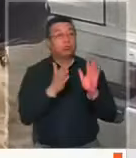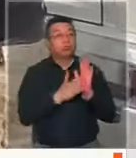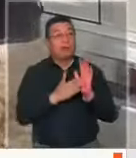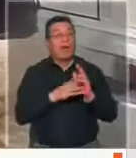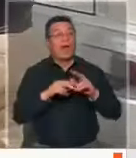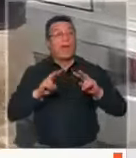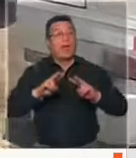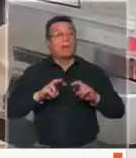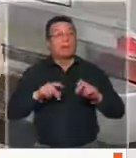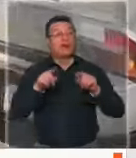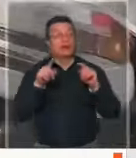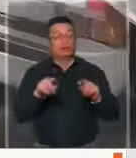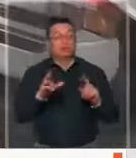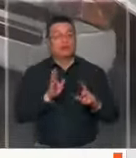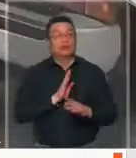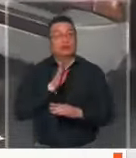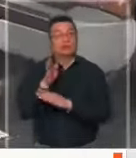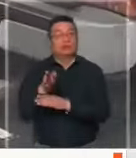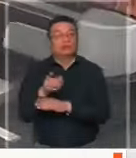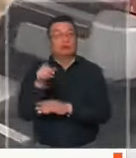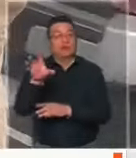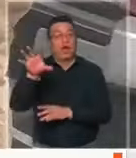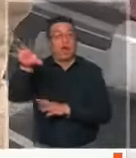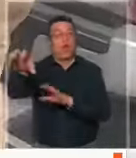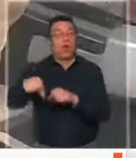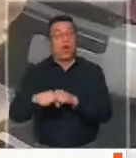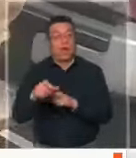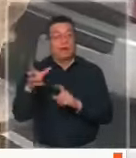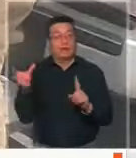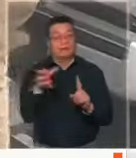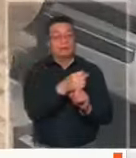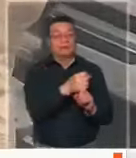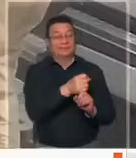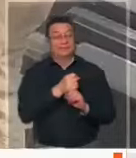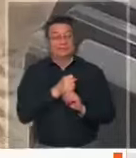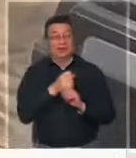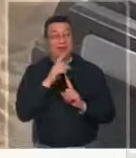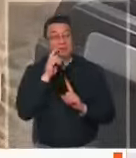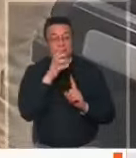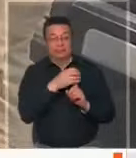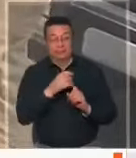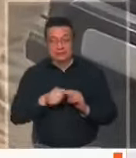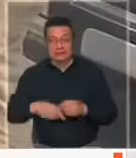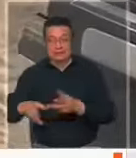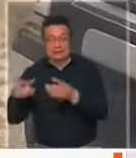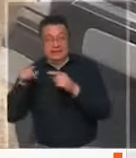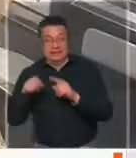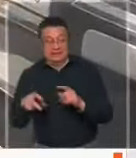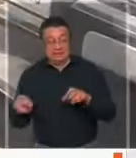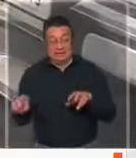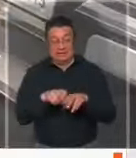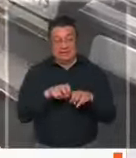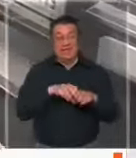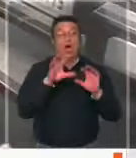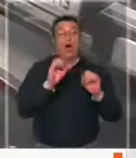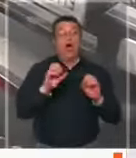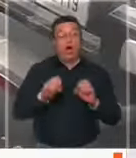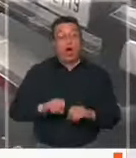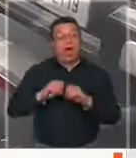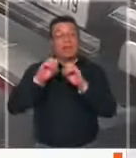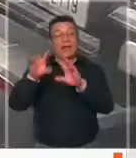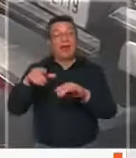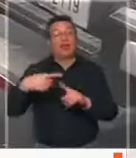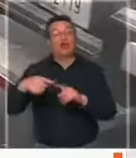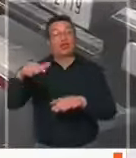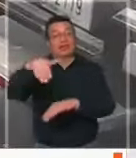que o pasan a buscar a algunos de lo que finalmente concretan materialmente el secuestro o lo pasan a dejar a un